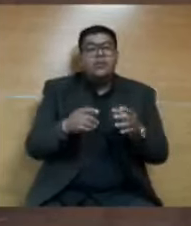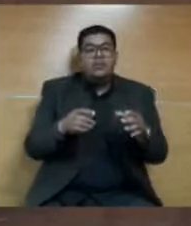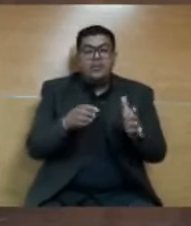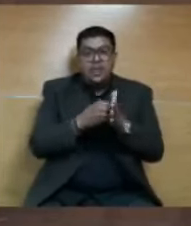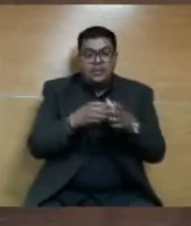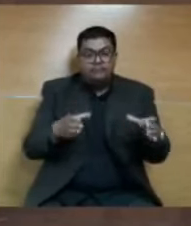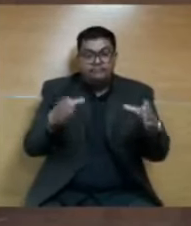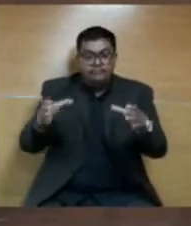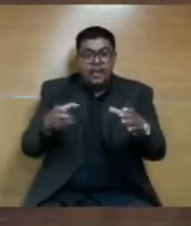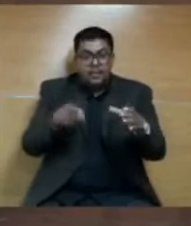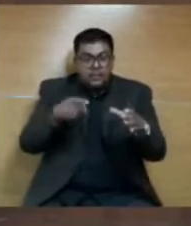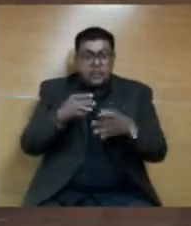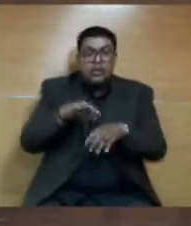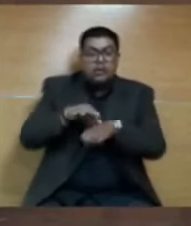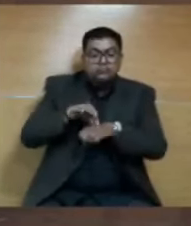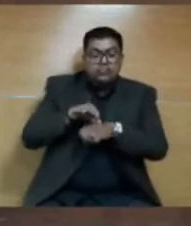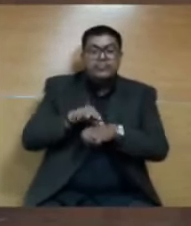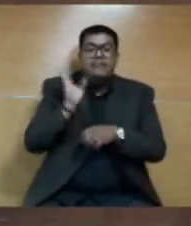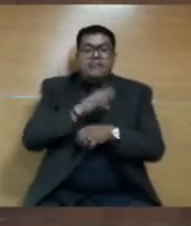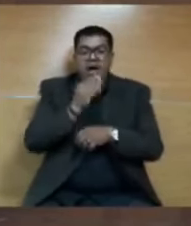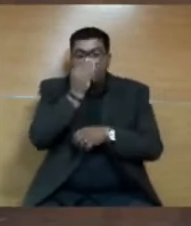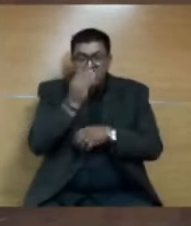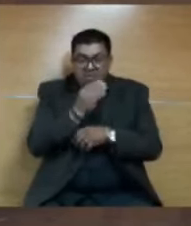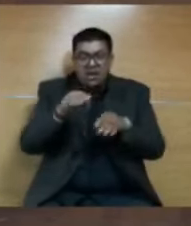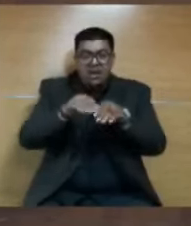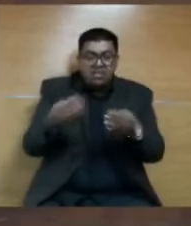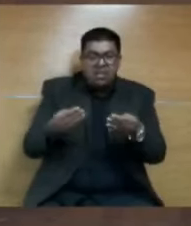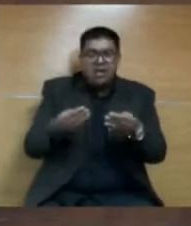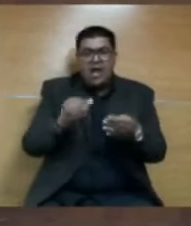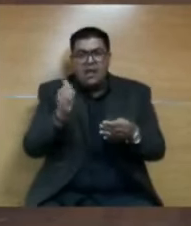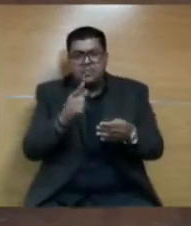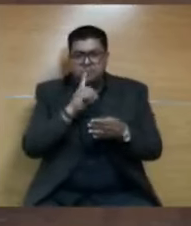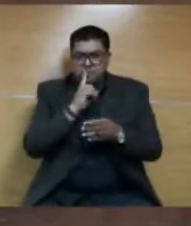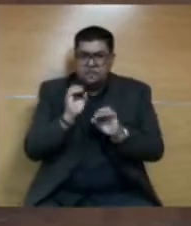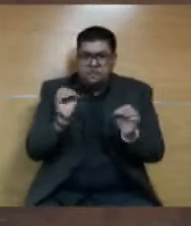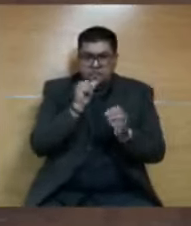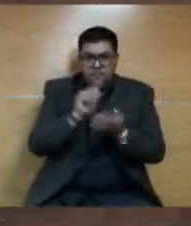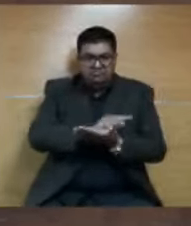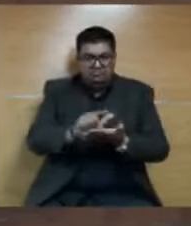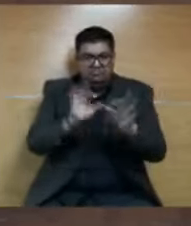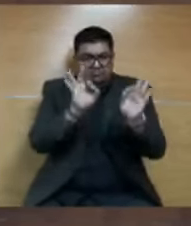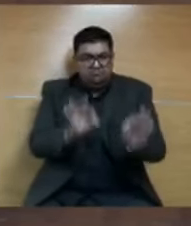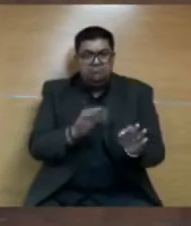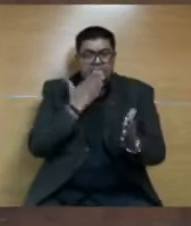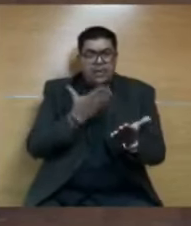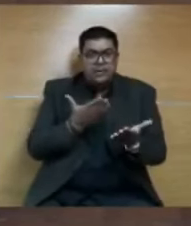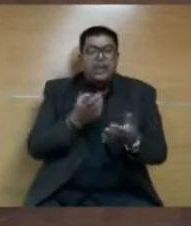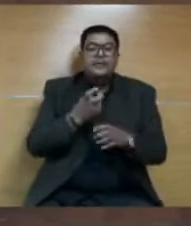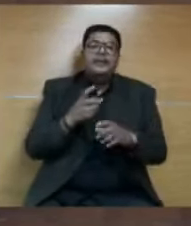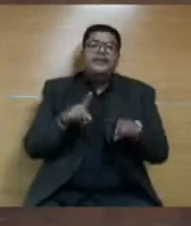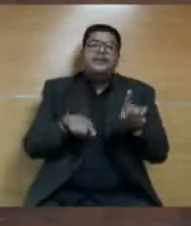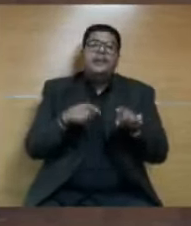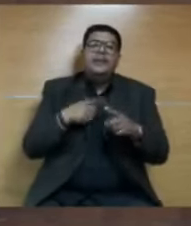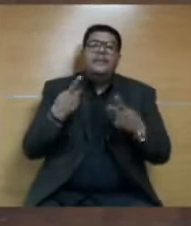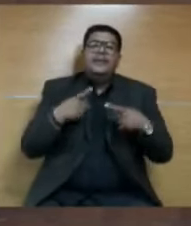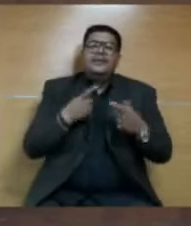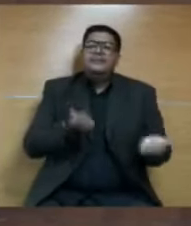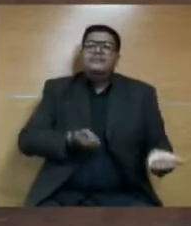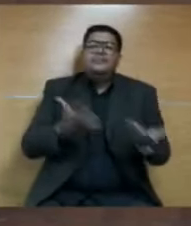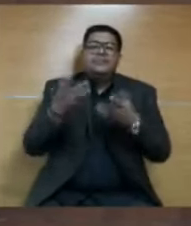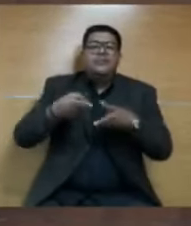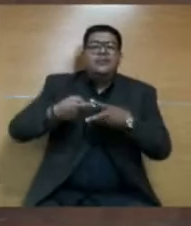muestras de alteración y que la hora de entrega de los paquetes electorales al Consejo Distrital dependió del mecanismo de entrega de recolección y traslado